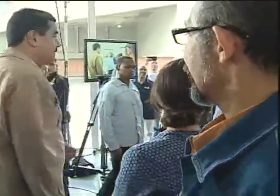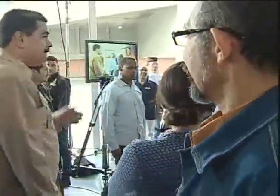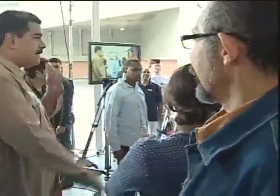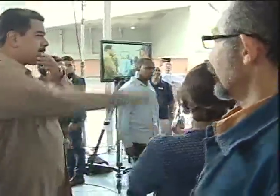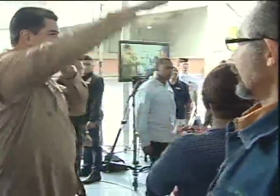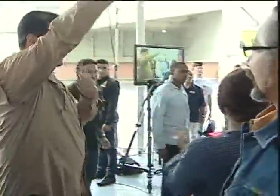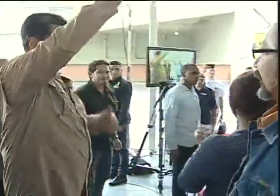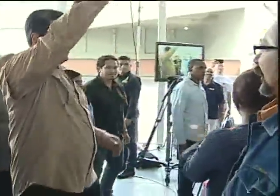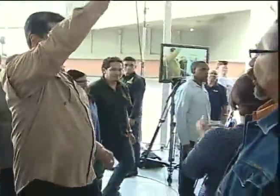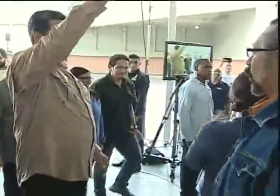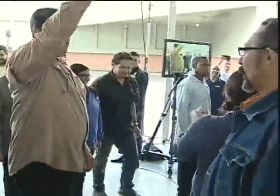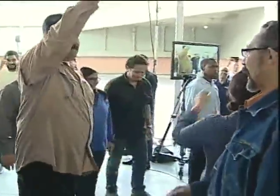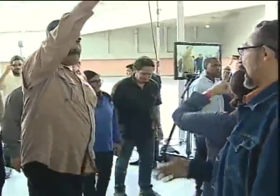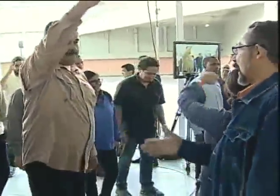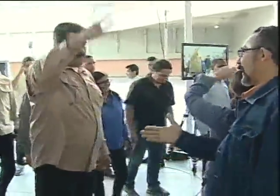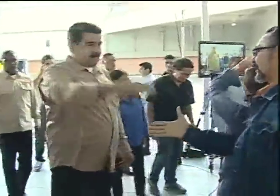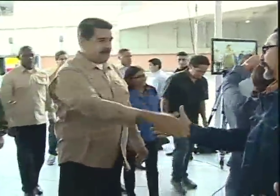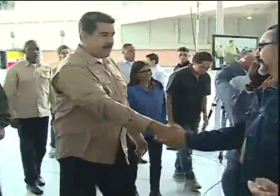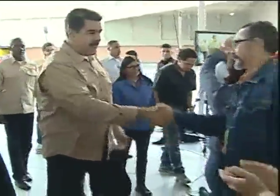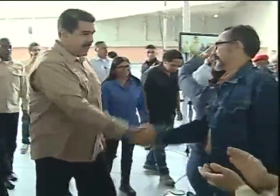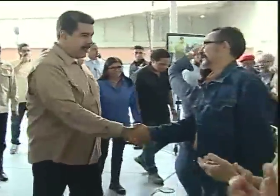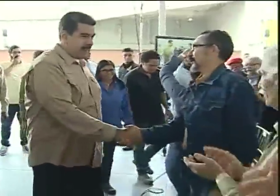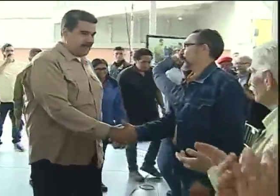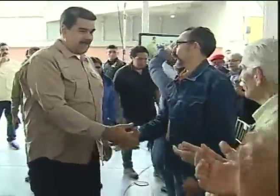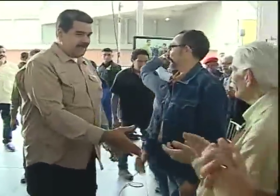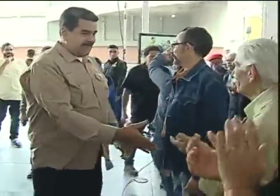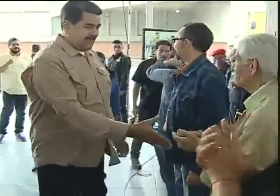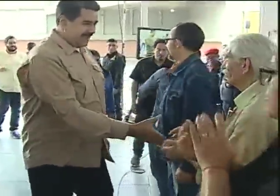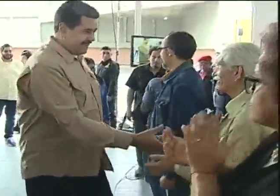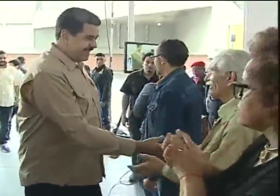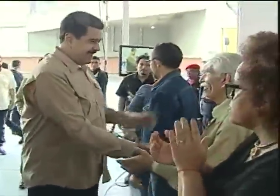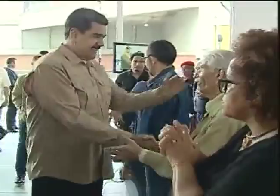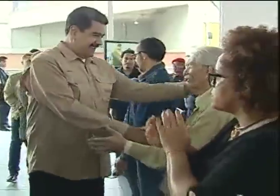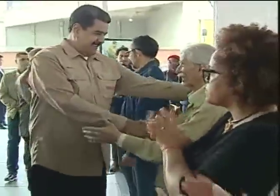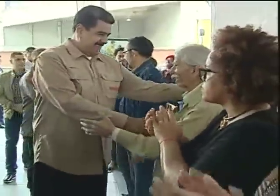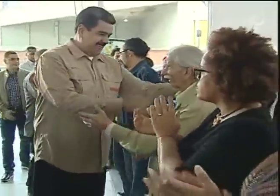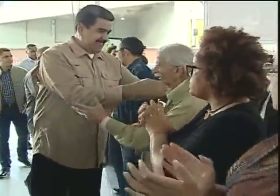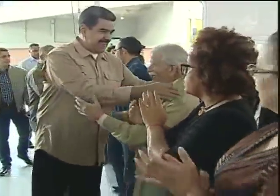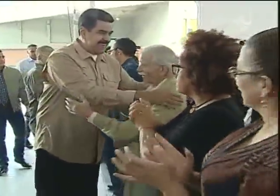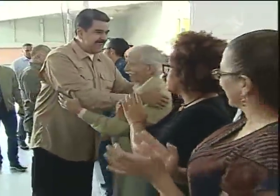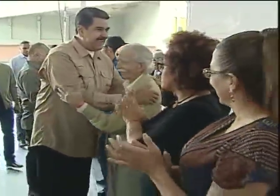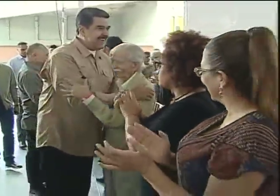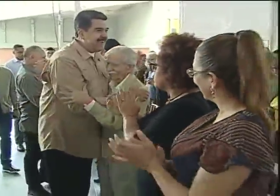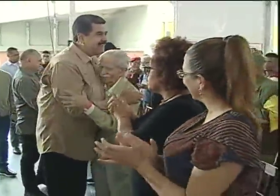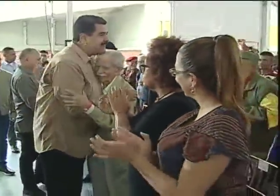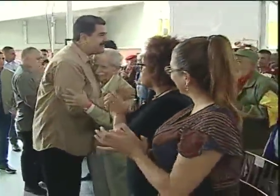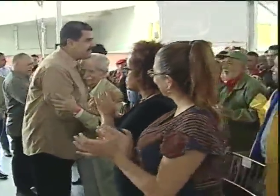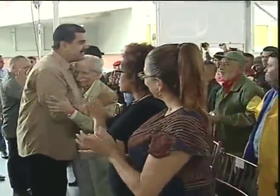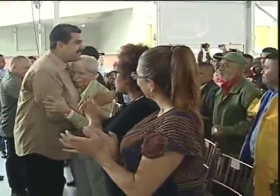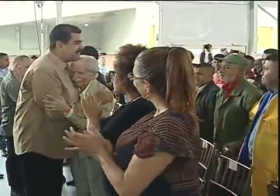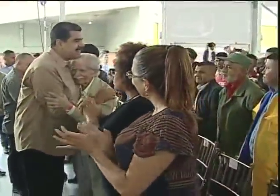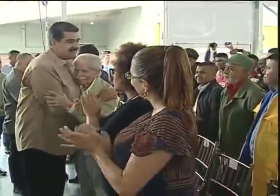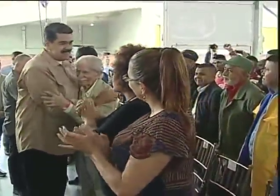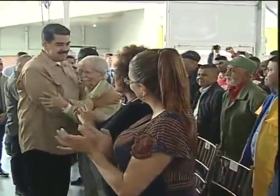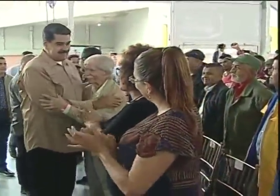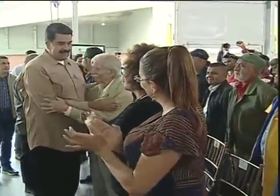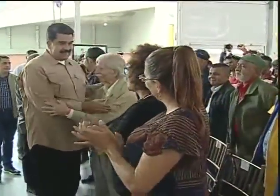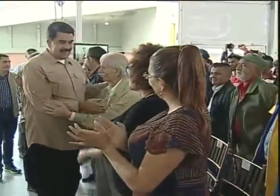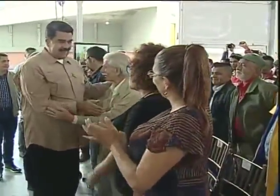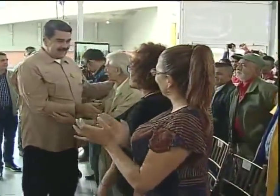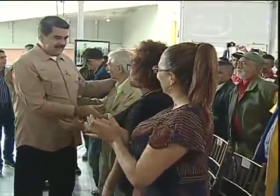marcha campesina admirable, quienes se reúnen con el jefe de Estado venezolano para entregar sus propuestas que